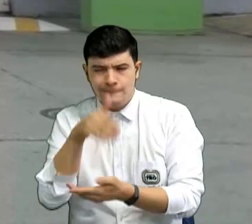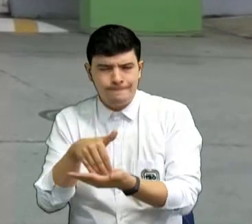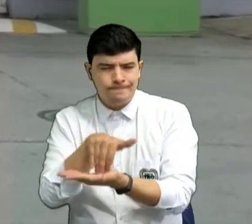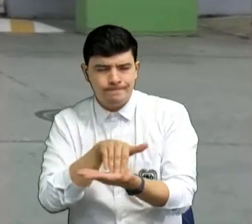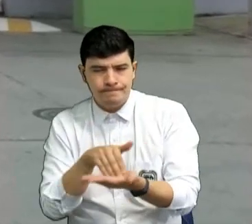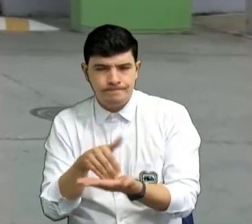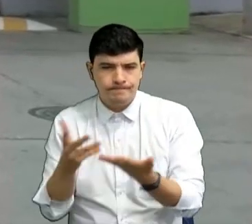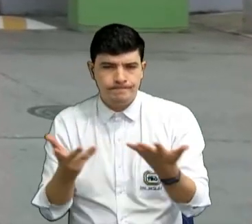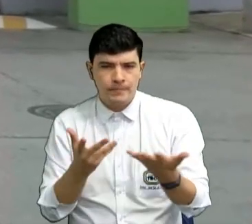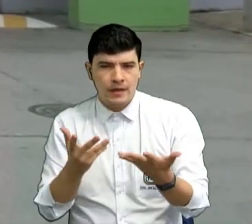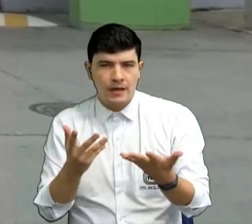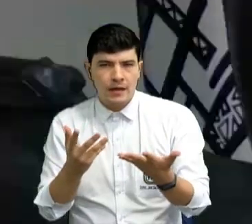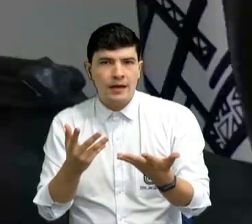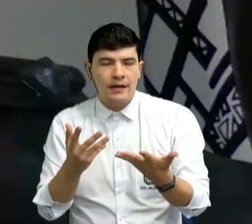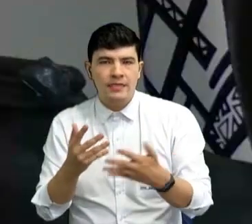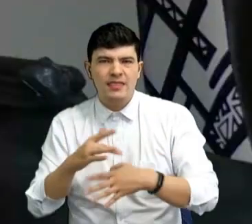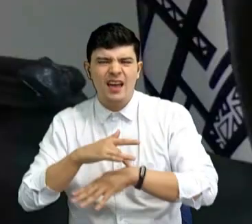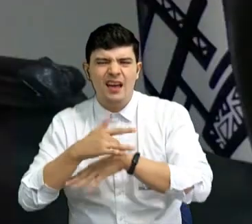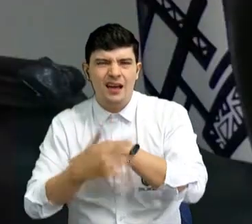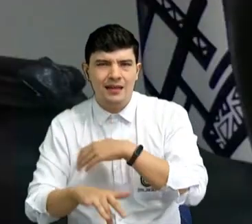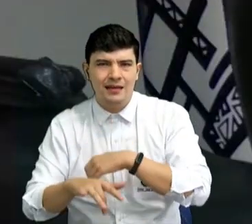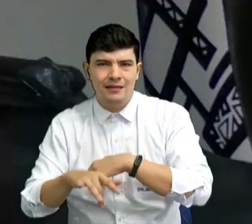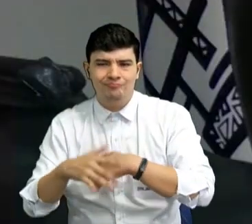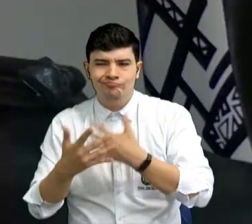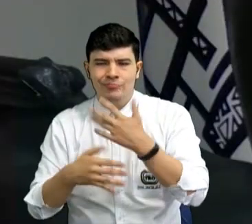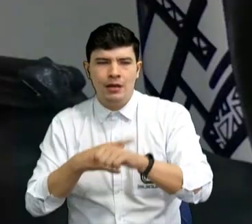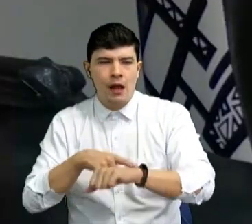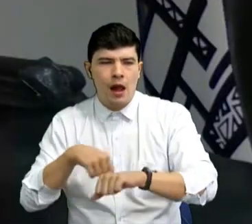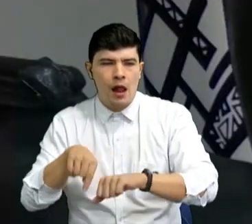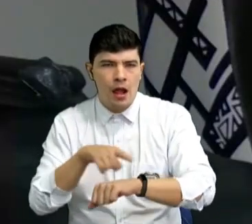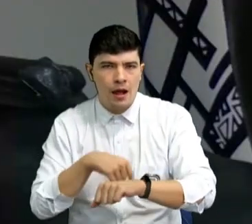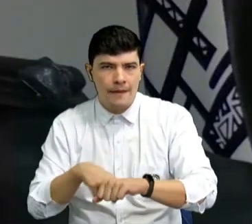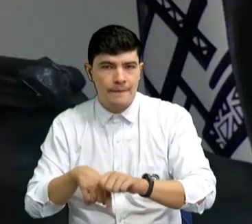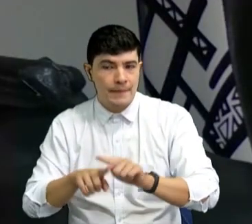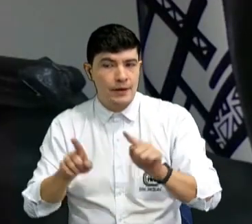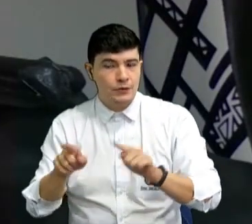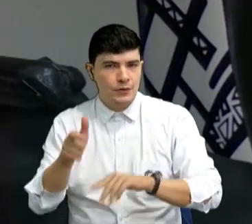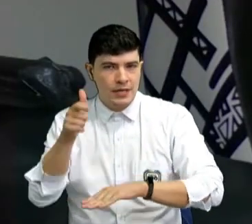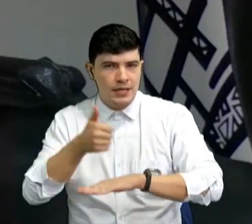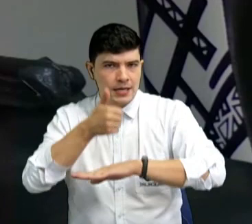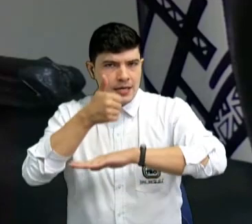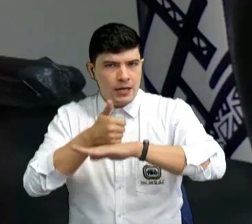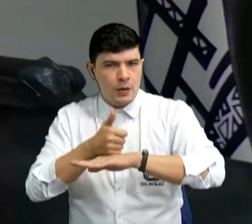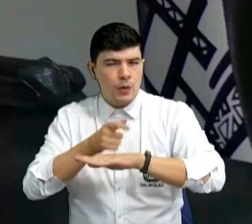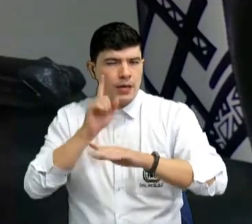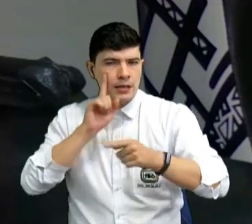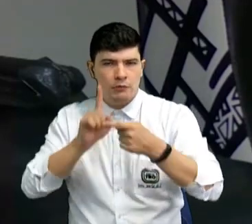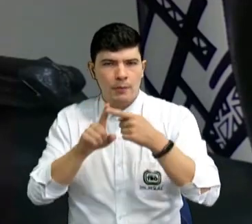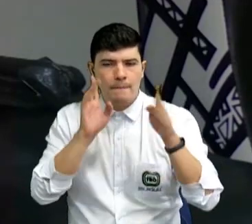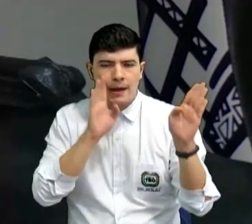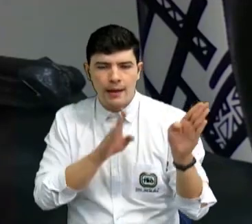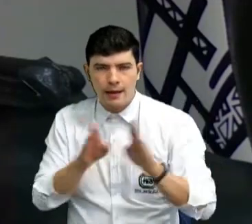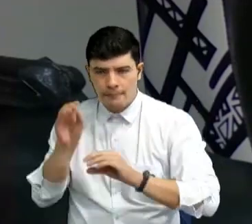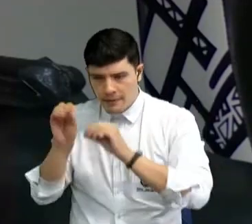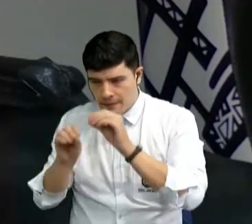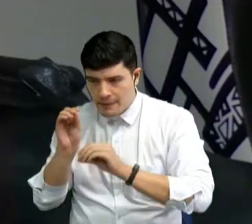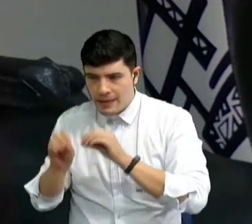atención oportuna al usuario. Muy complacido de llegar a este hospital con un deseo firme